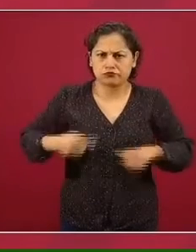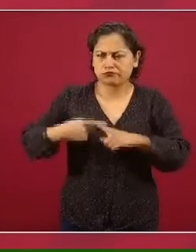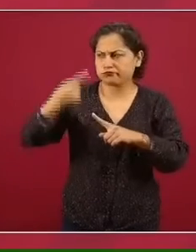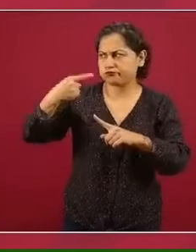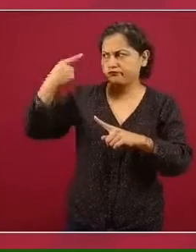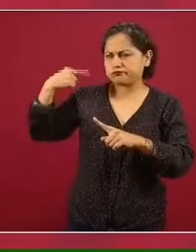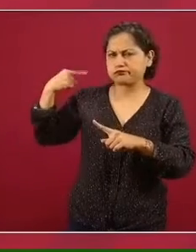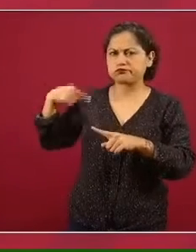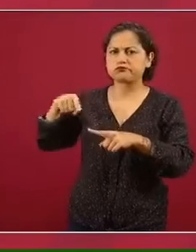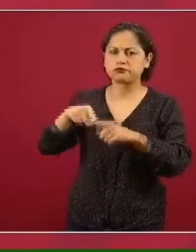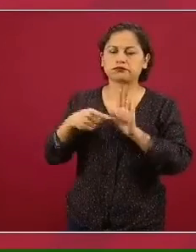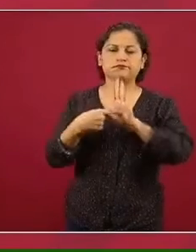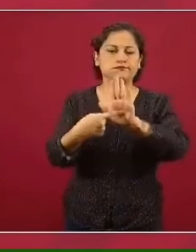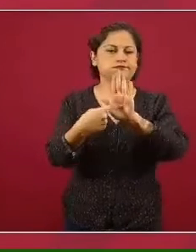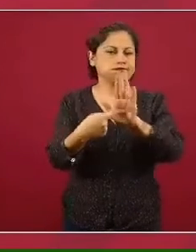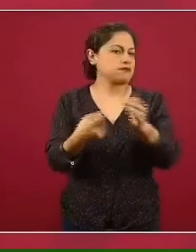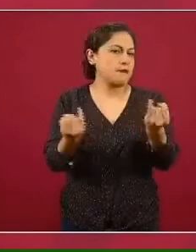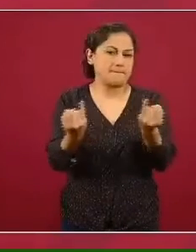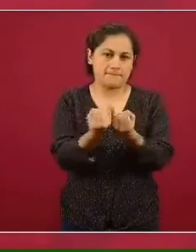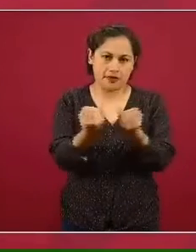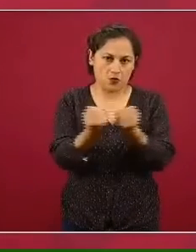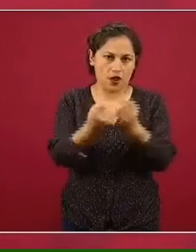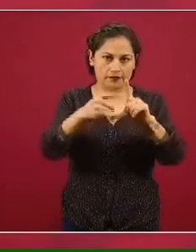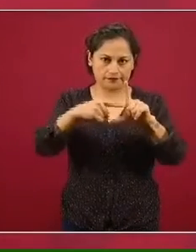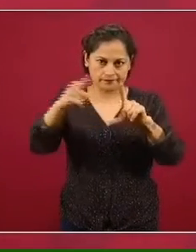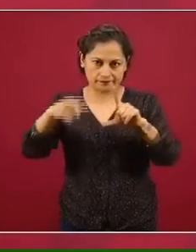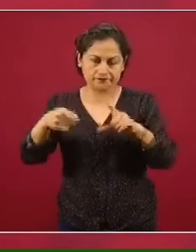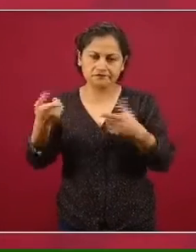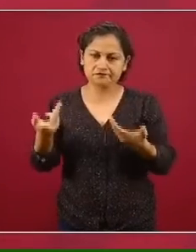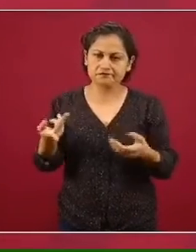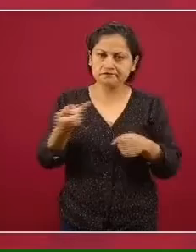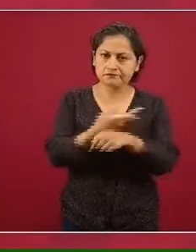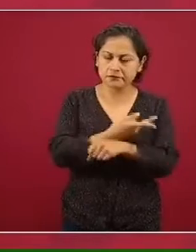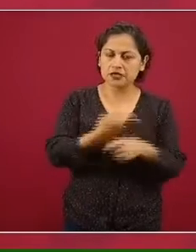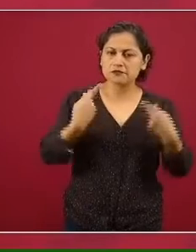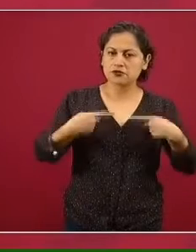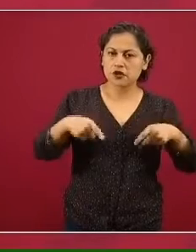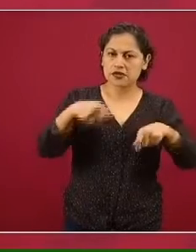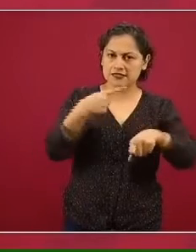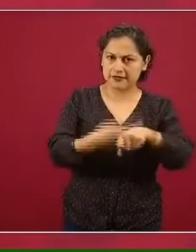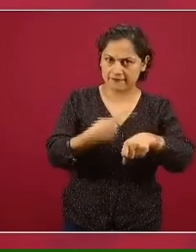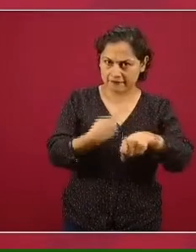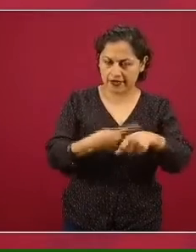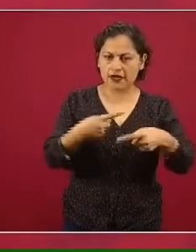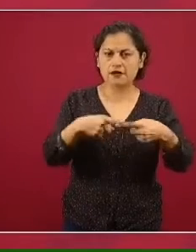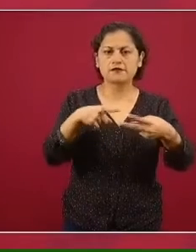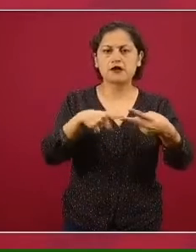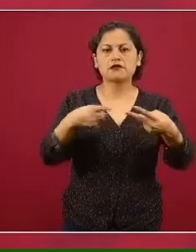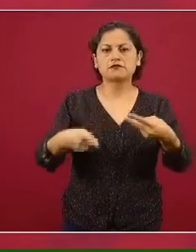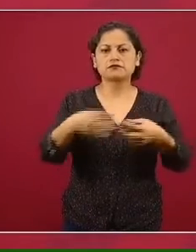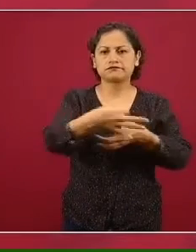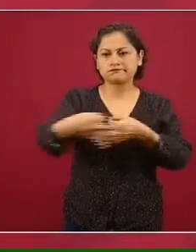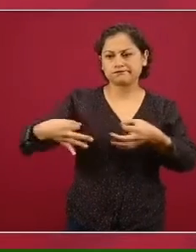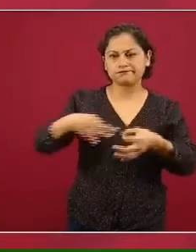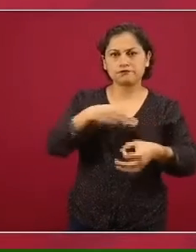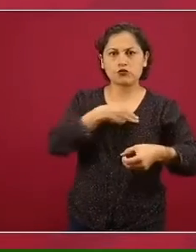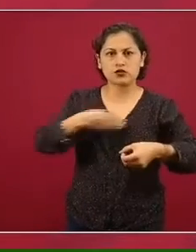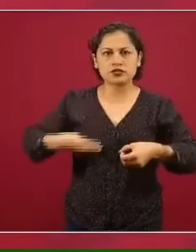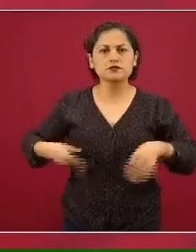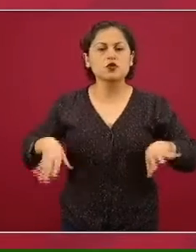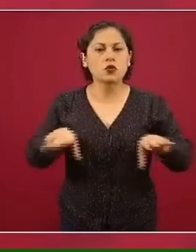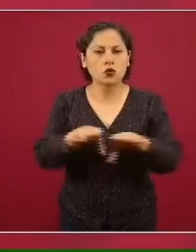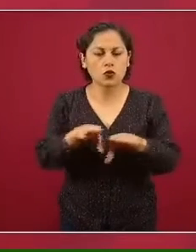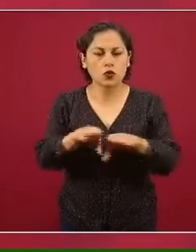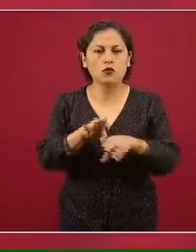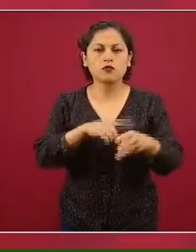esta semana. Vamos a ver su incidencia, vamos a ver su distribución municipal y las tendencias que tiene tanto los